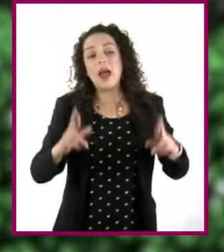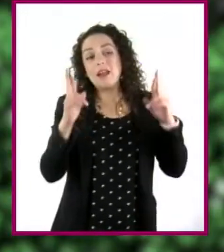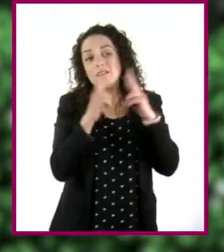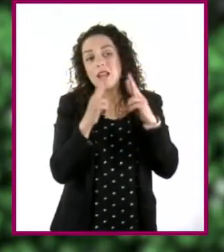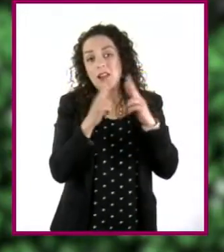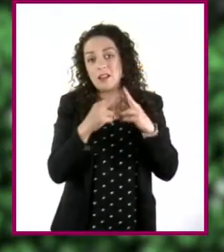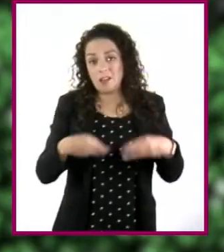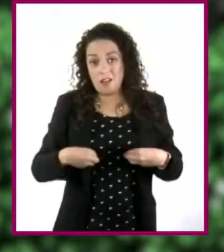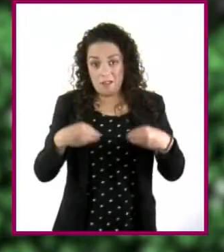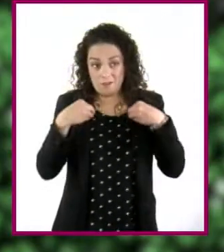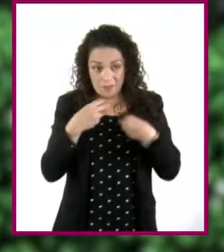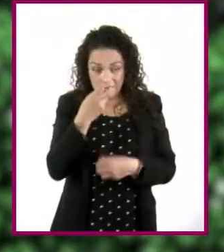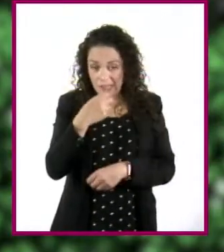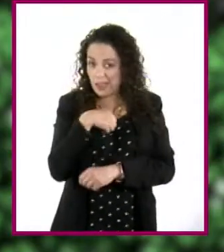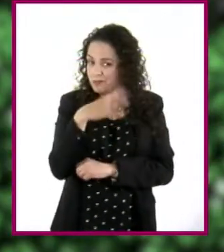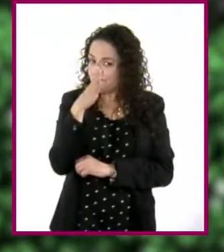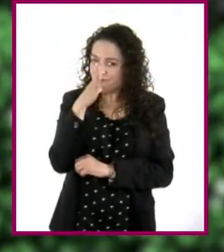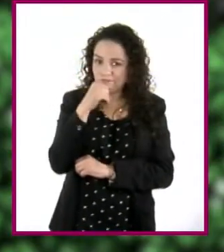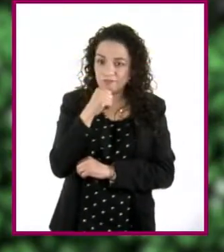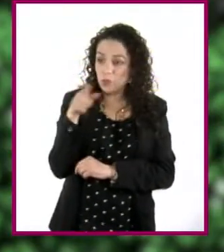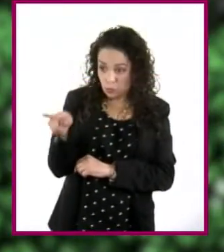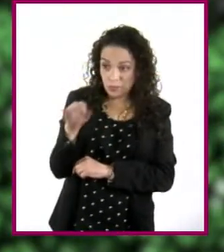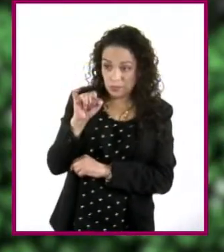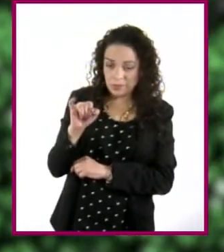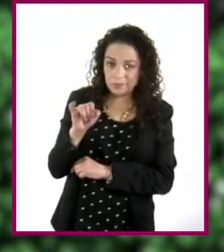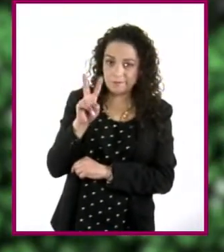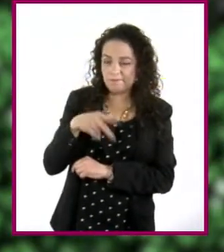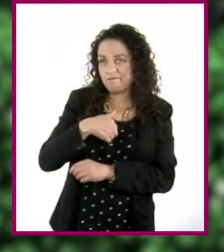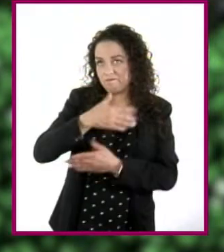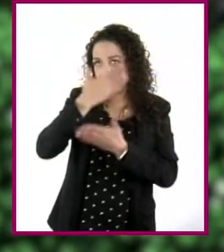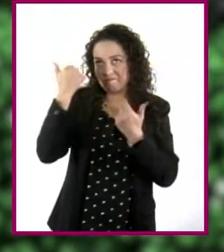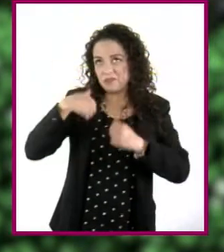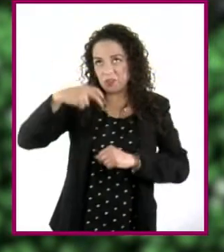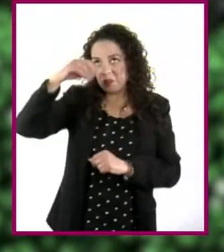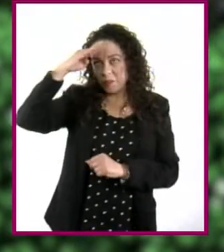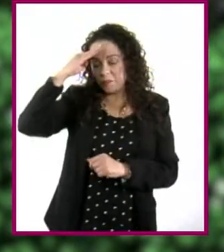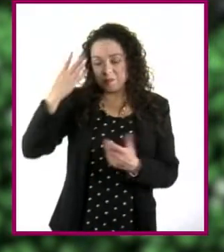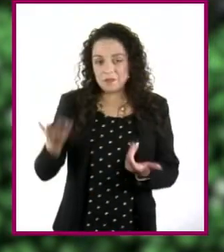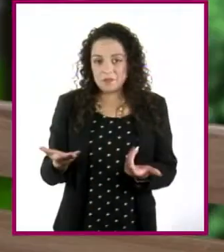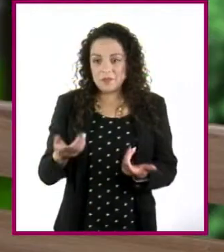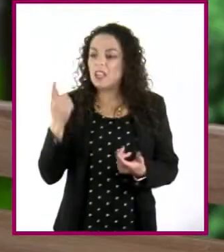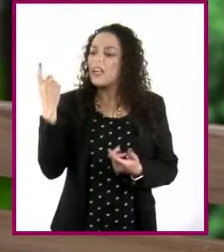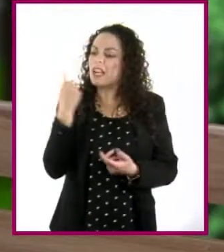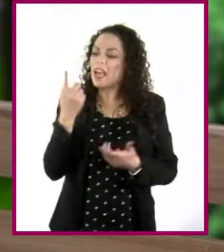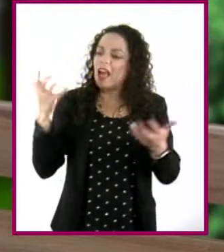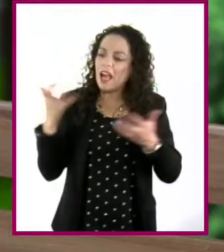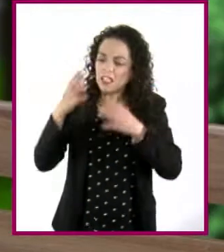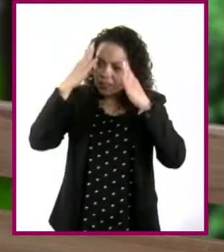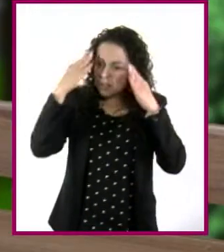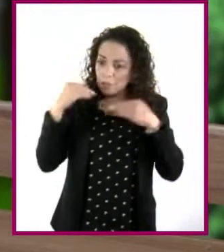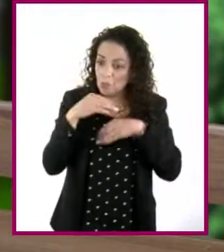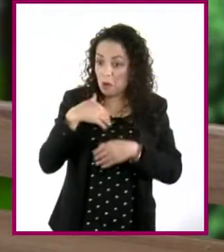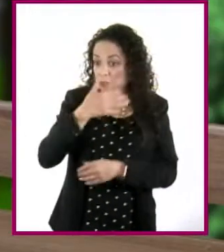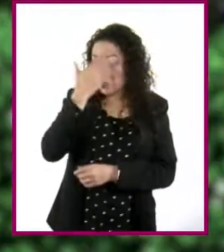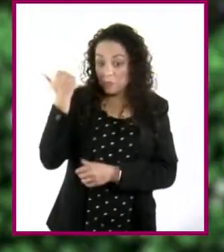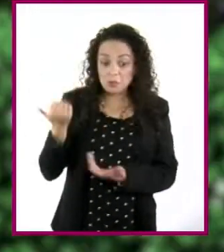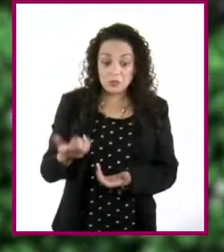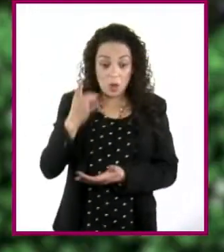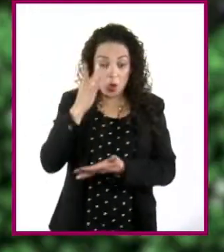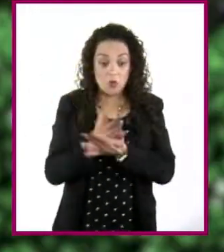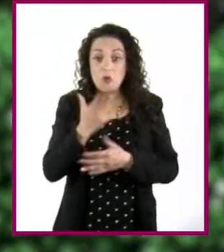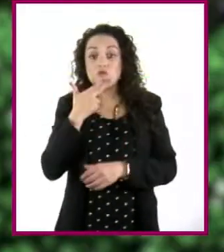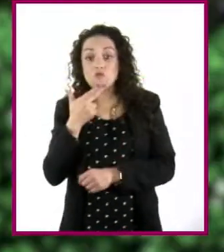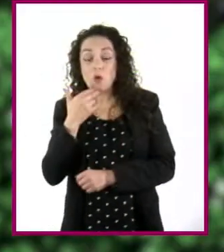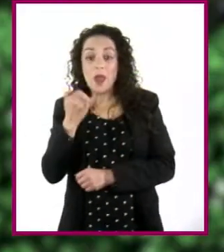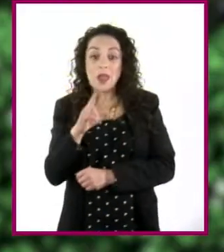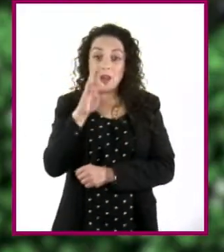No sé, nunca lo he pensado. Ni siquiera sé bien qué hacen las monjas, además de dulces y rompope. Sé